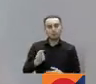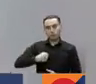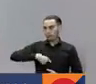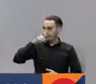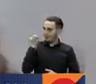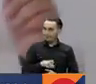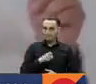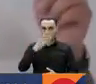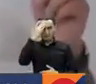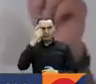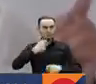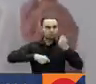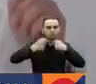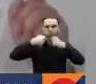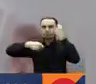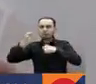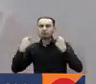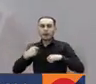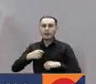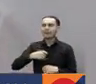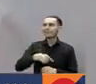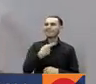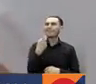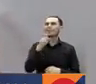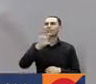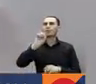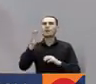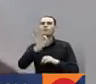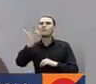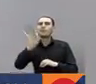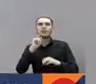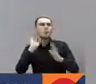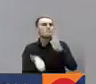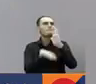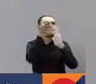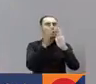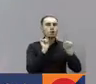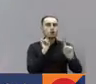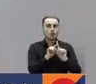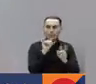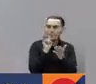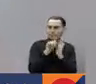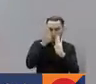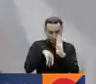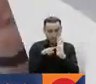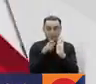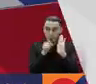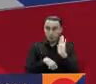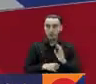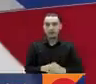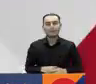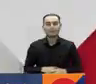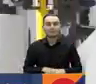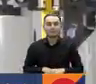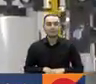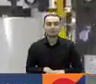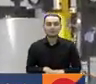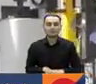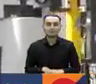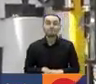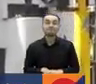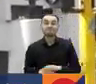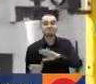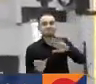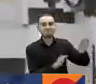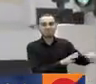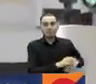la generación en el país en al 150% de la demanda para que ese costo realmente baje. Por otro